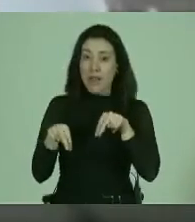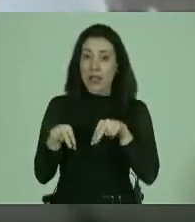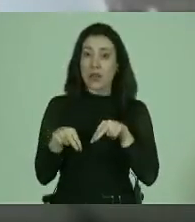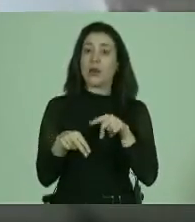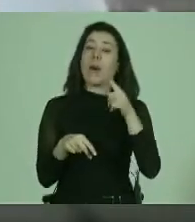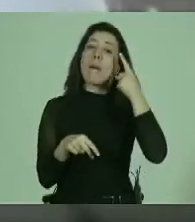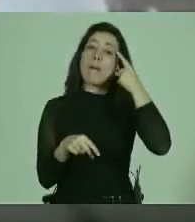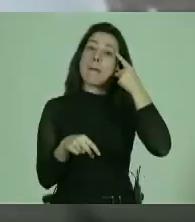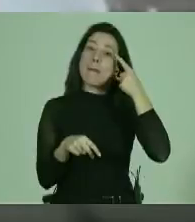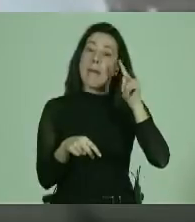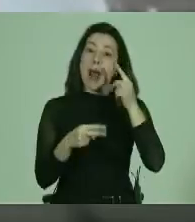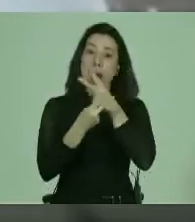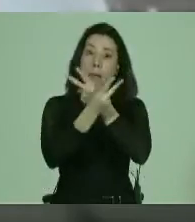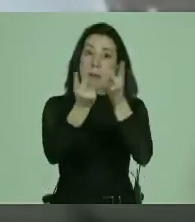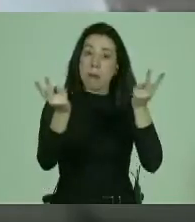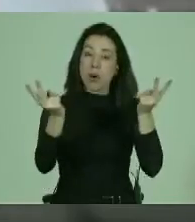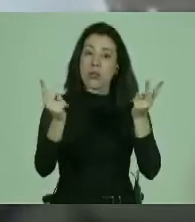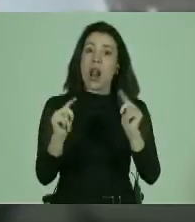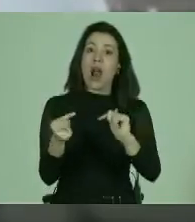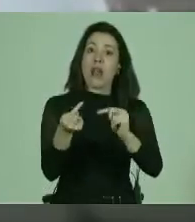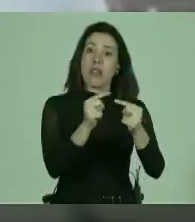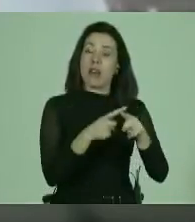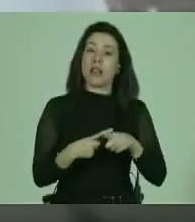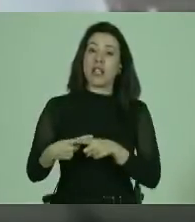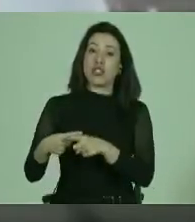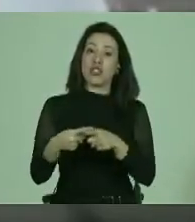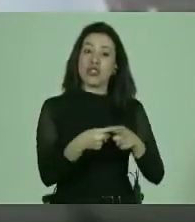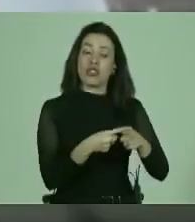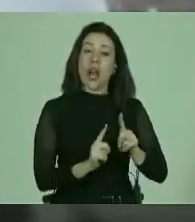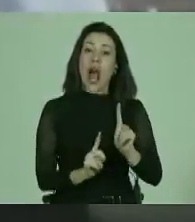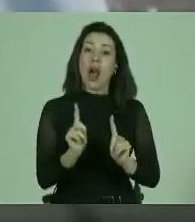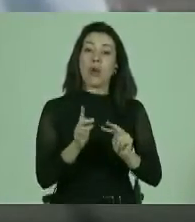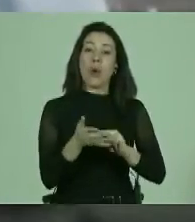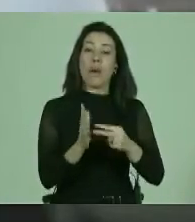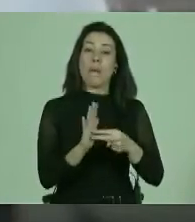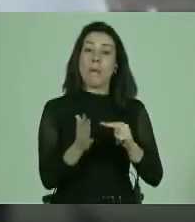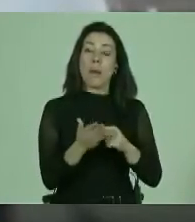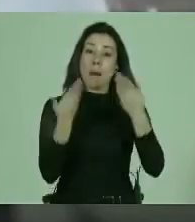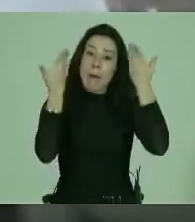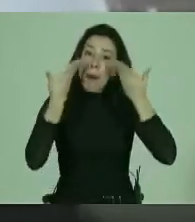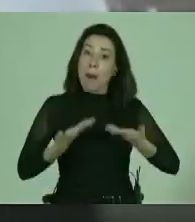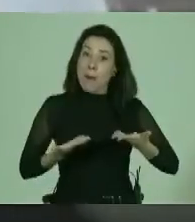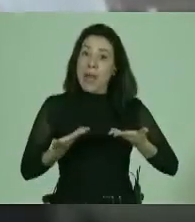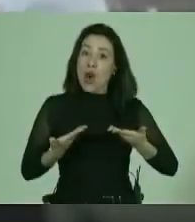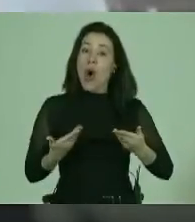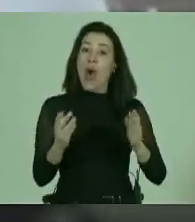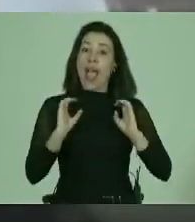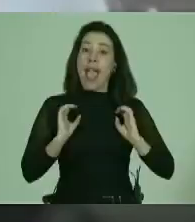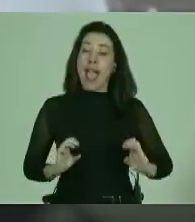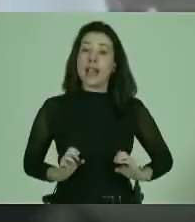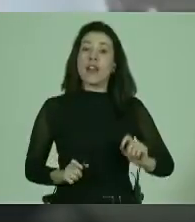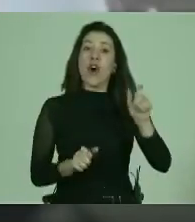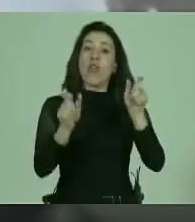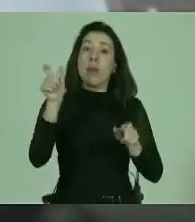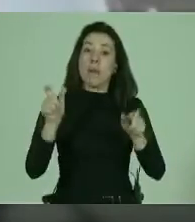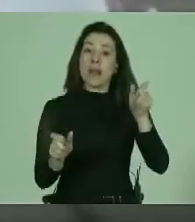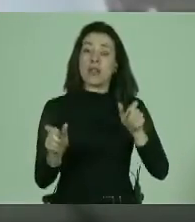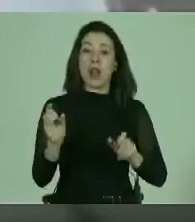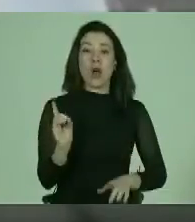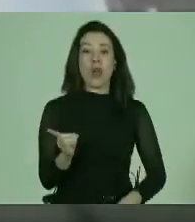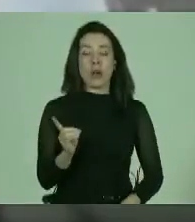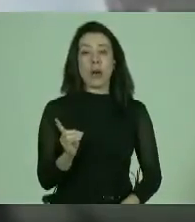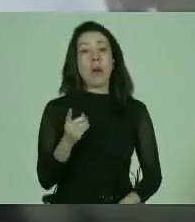para sacar a la luz y al debate social algunos de los problemas bioéticos de las personas con discapacidad